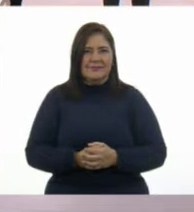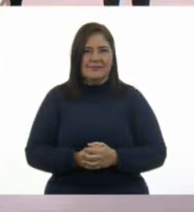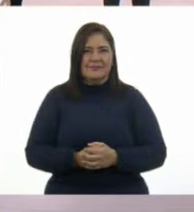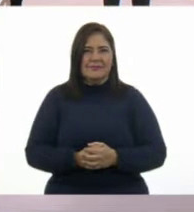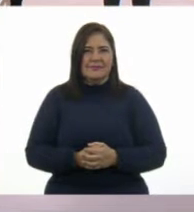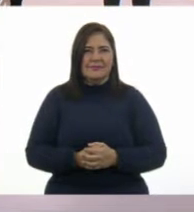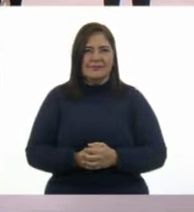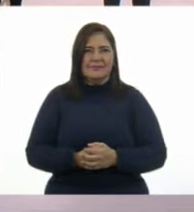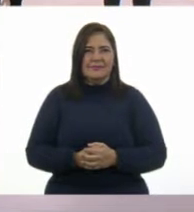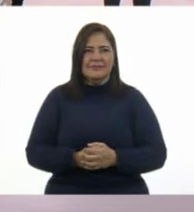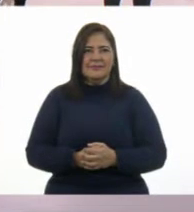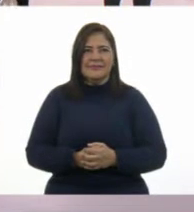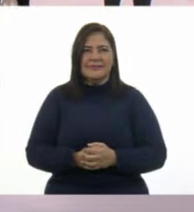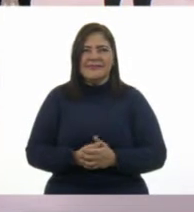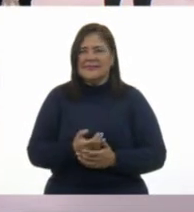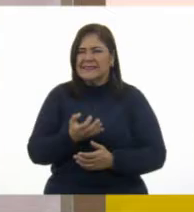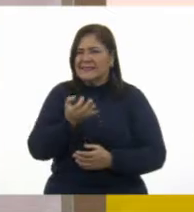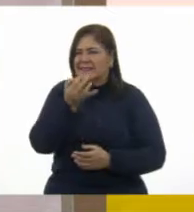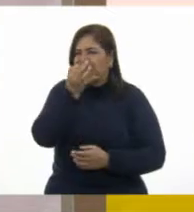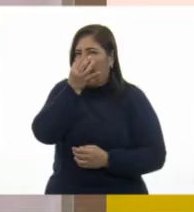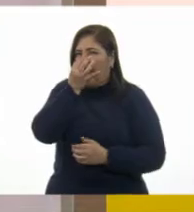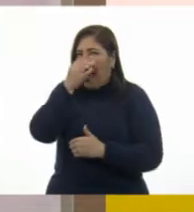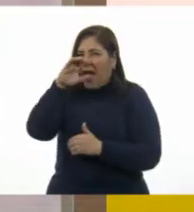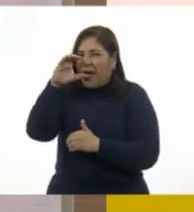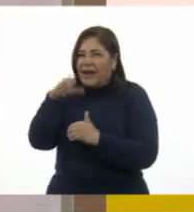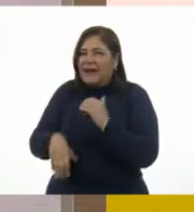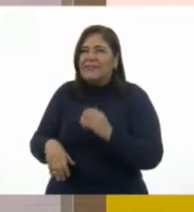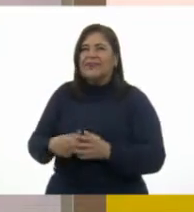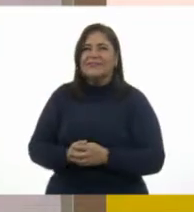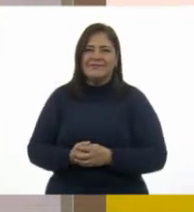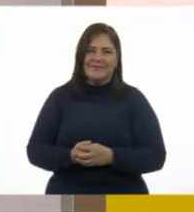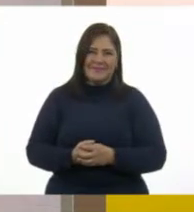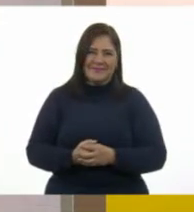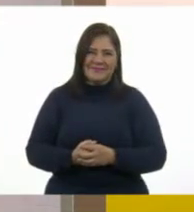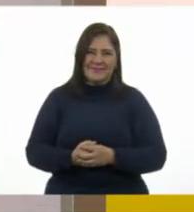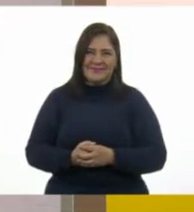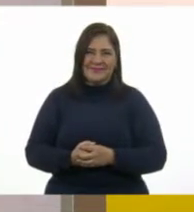Y estoy acabando.